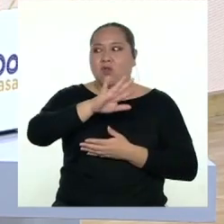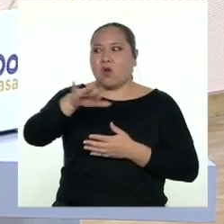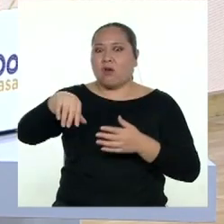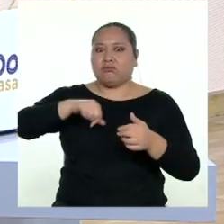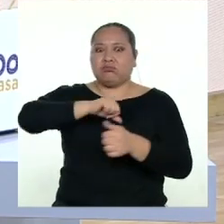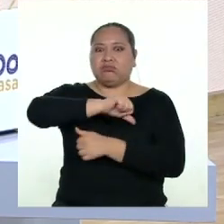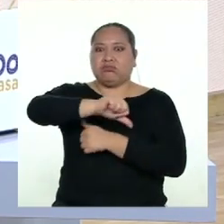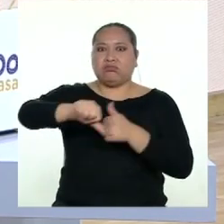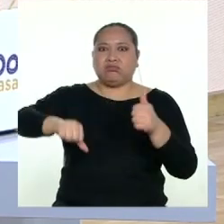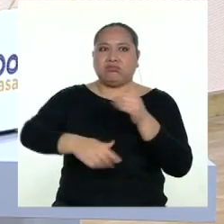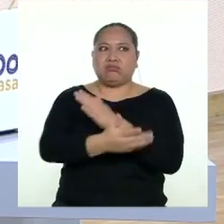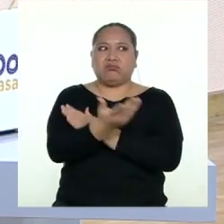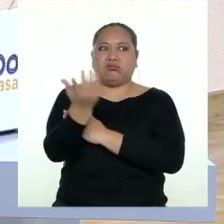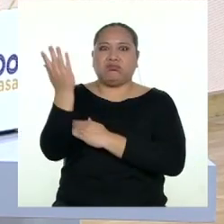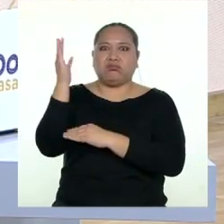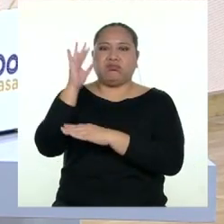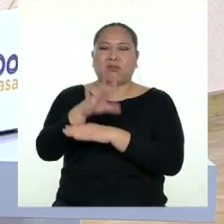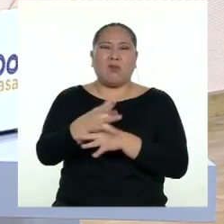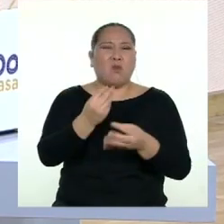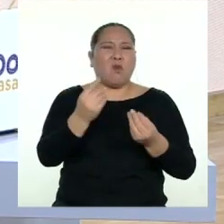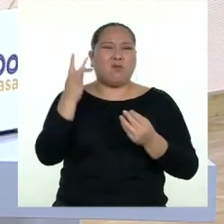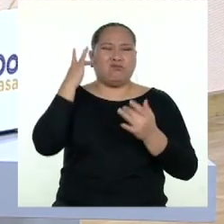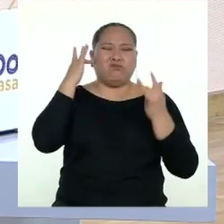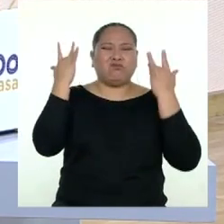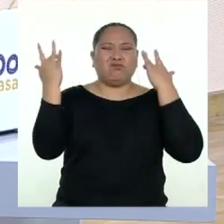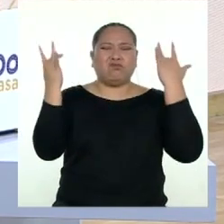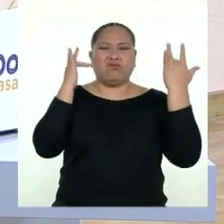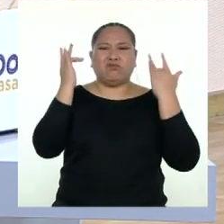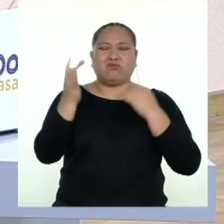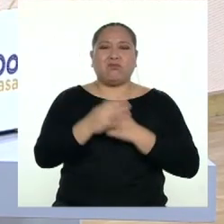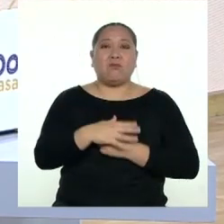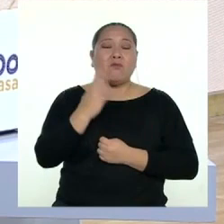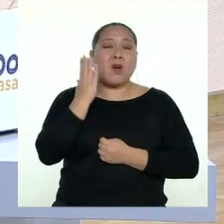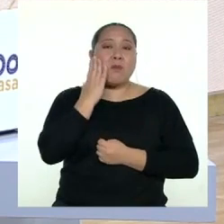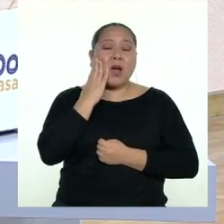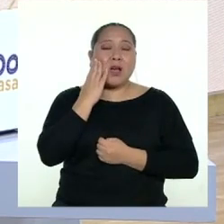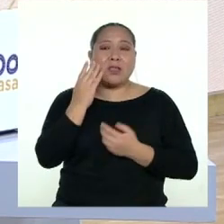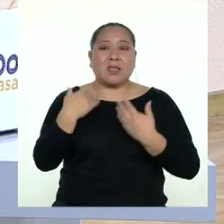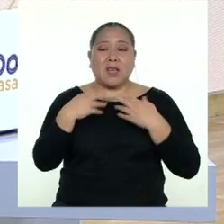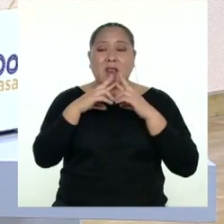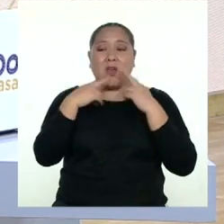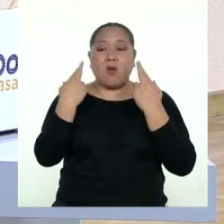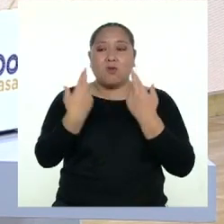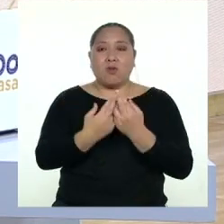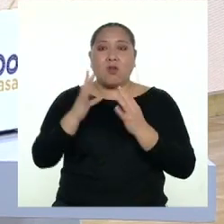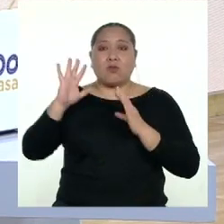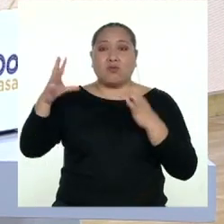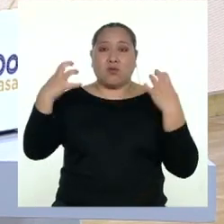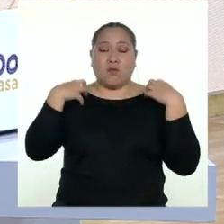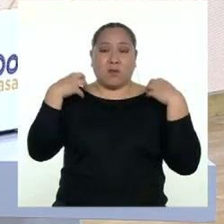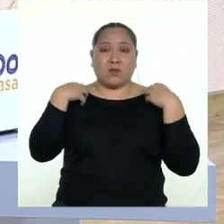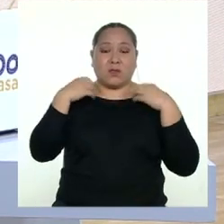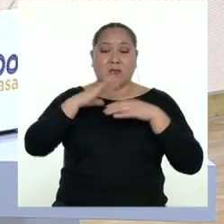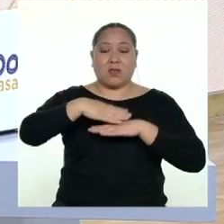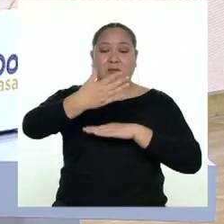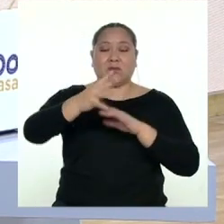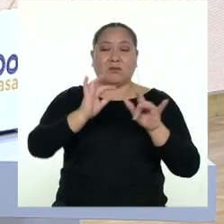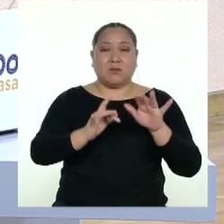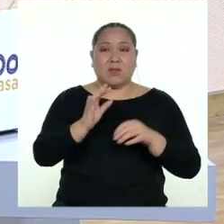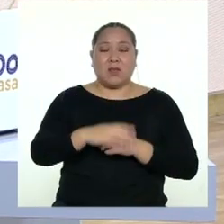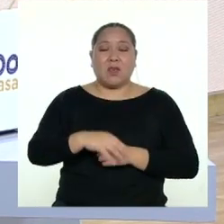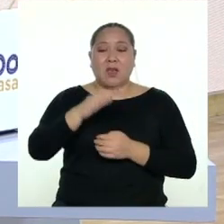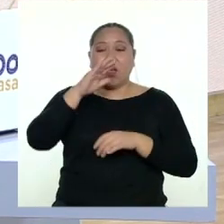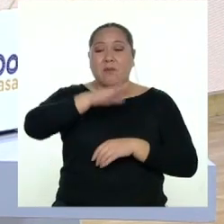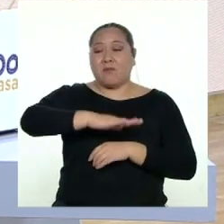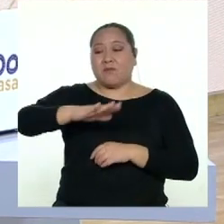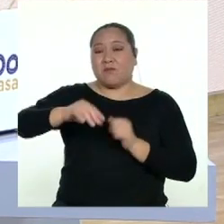aquí todo el tiempo, hay mucha bulla. Mi mamá tiene reuniones de su oficina por la computadora. Mis hermanos pequeños siempre están